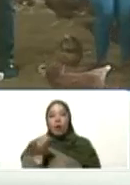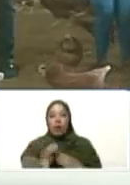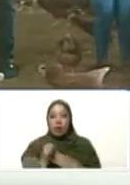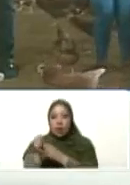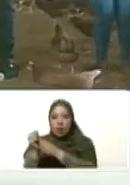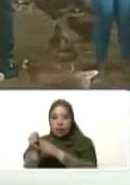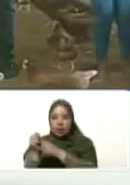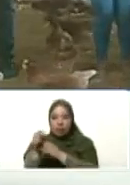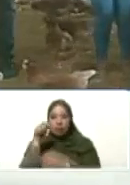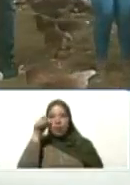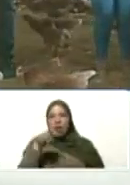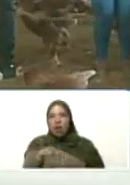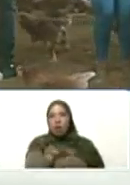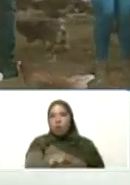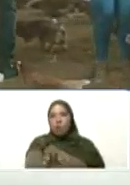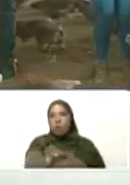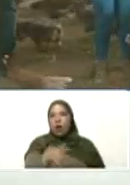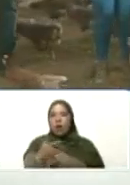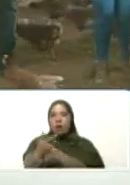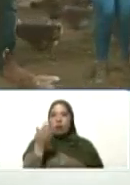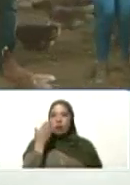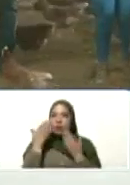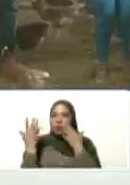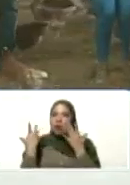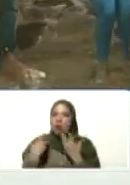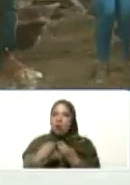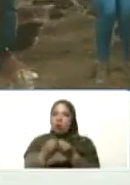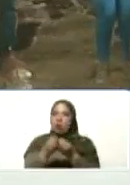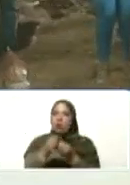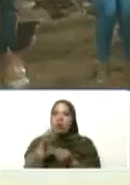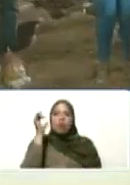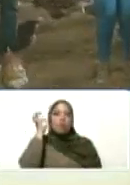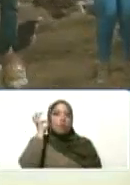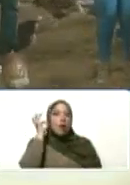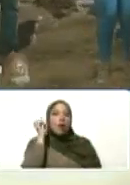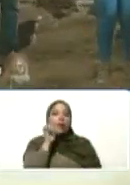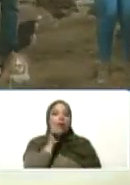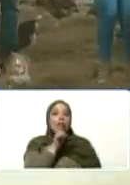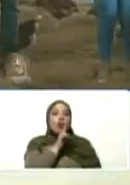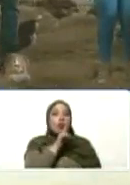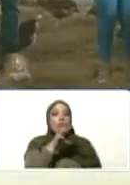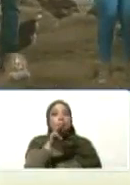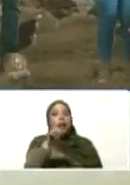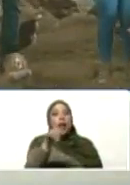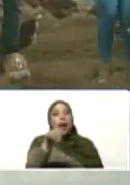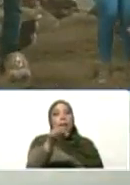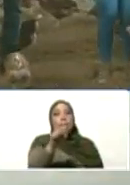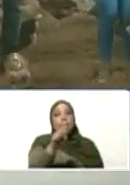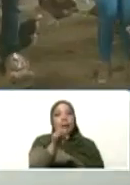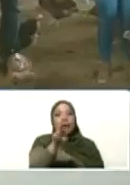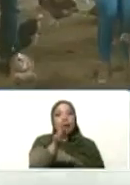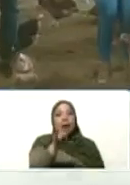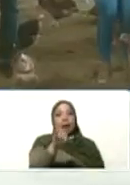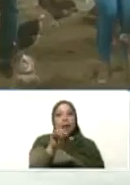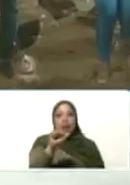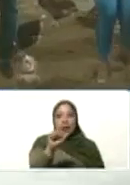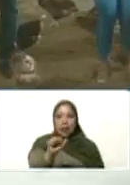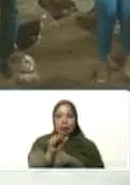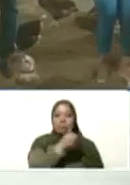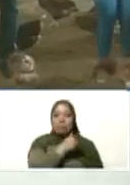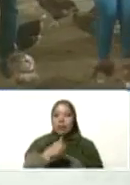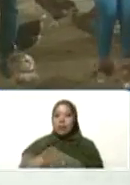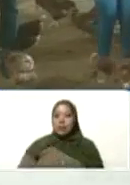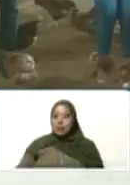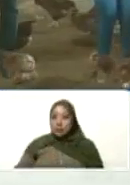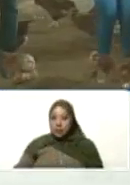guariqueño. Aquí está José Vázquez junto a María. Allá está María, María González,